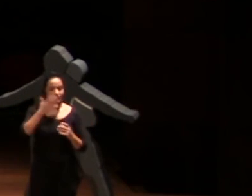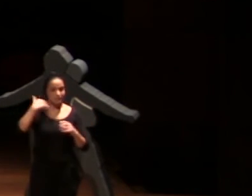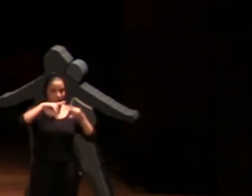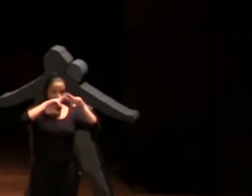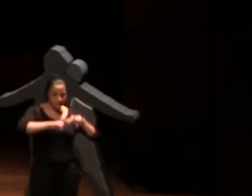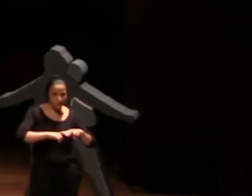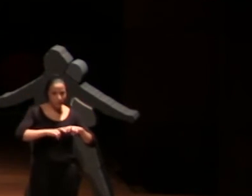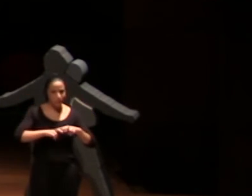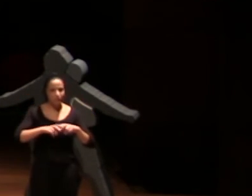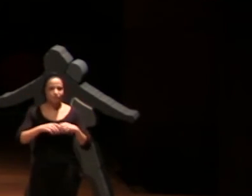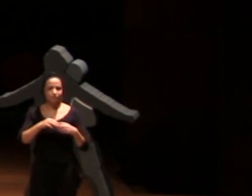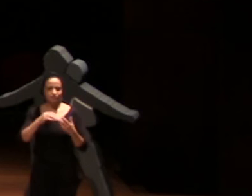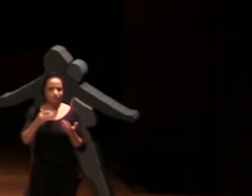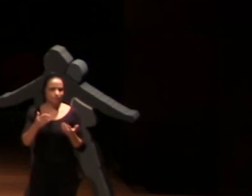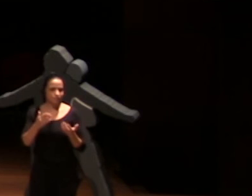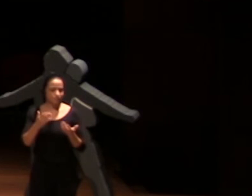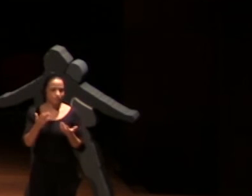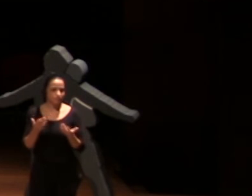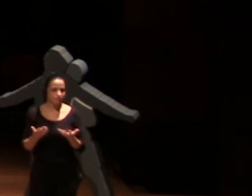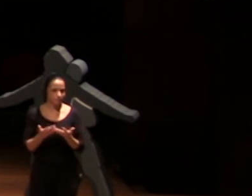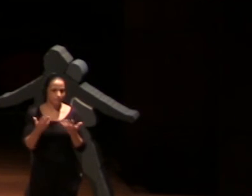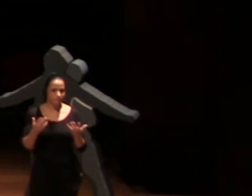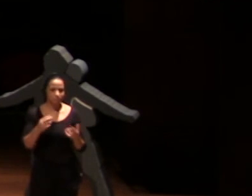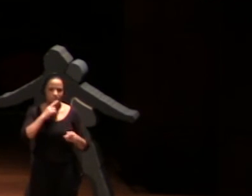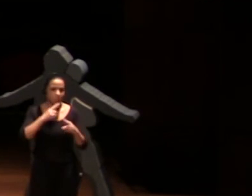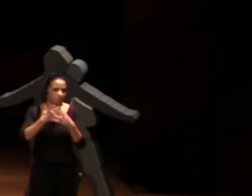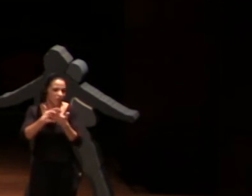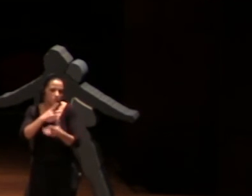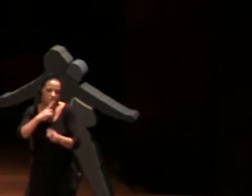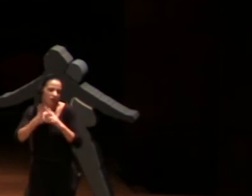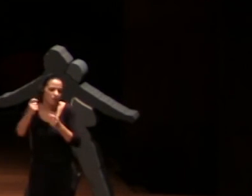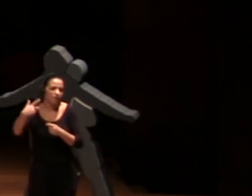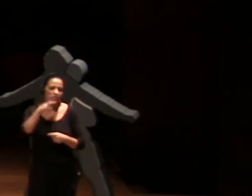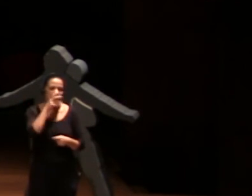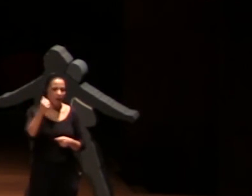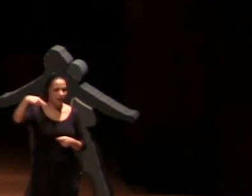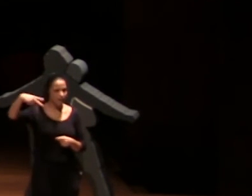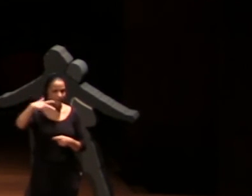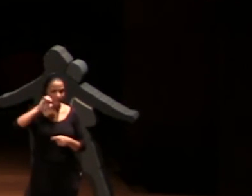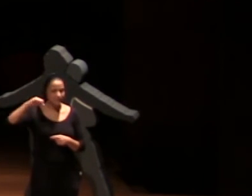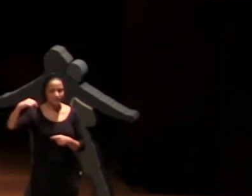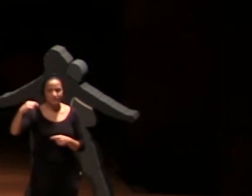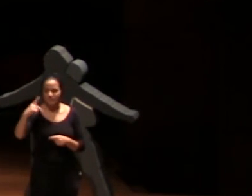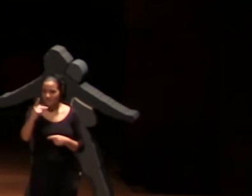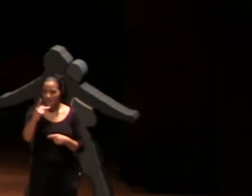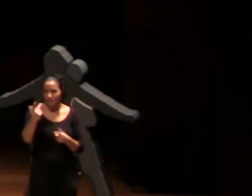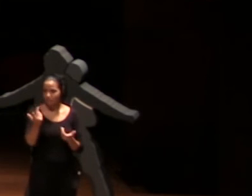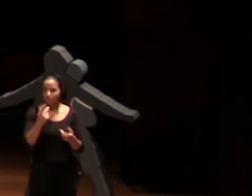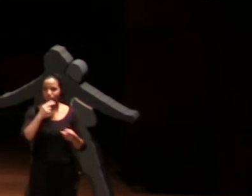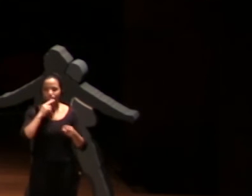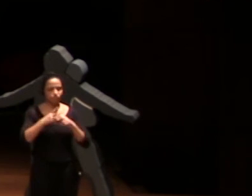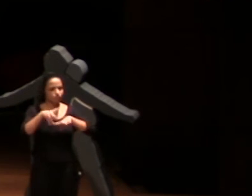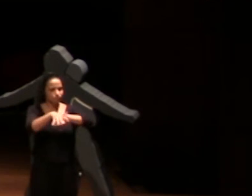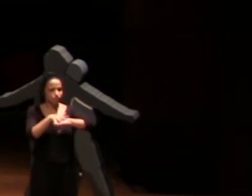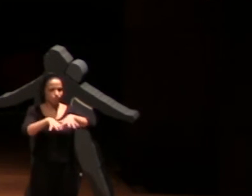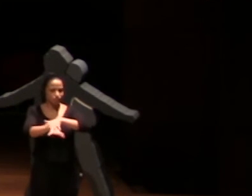estudios, aquí con cariño pues llamamos a este tipo de prueba el handcheck, donde integramos los guantes con cinemática o sensores